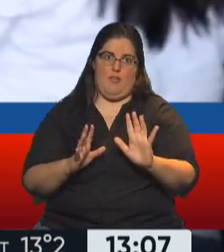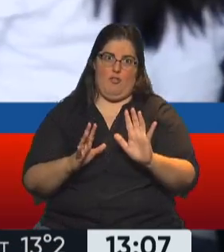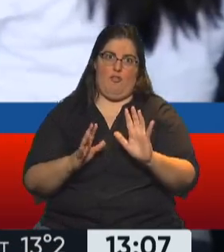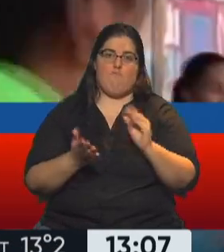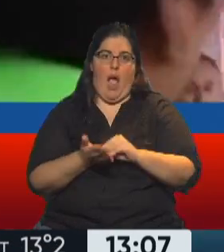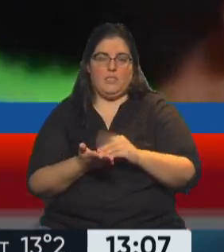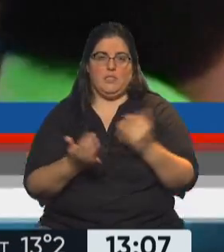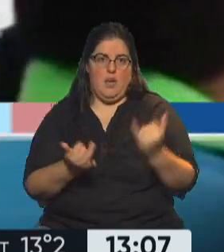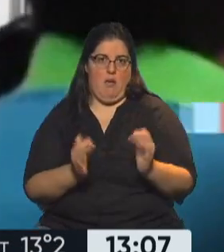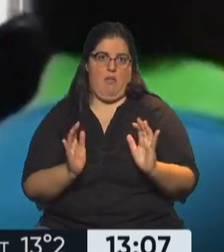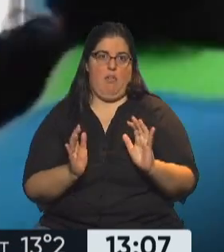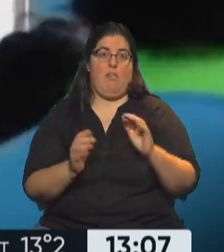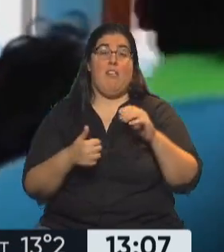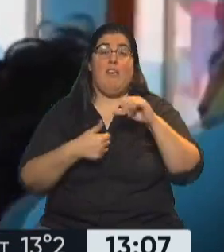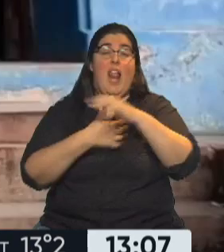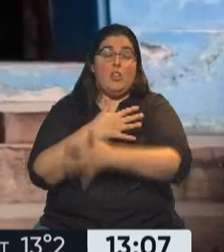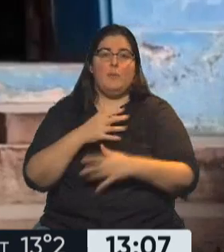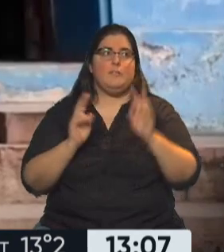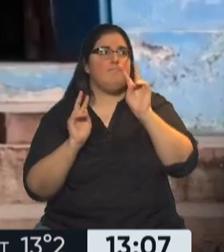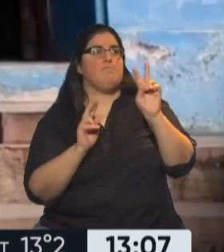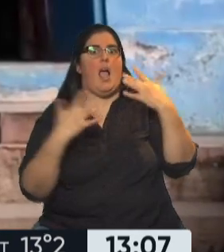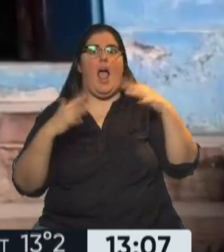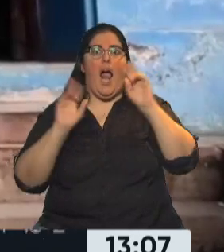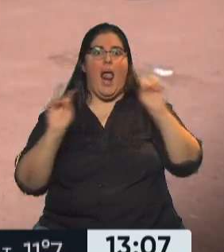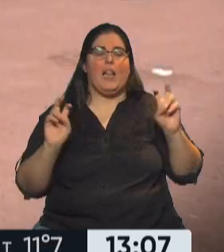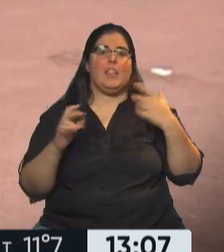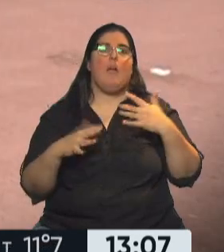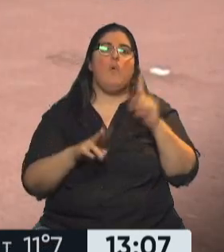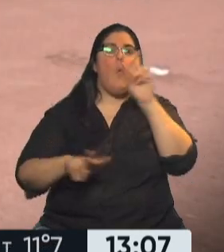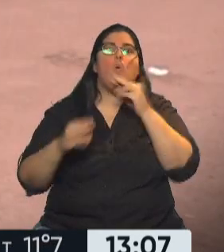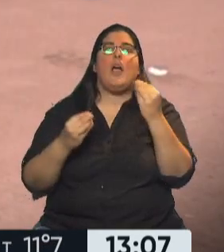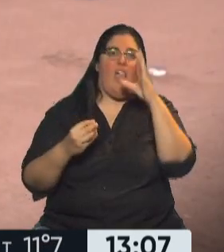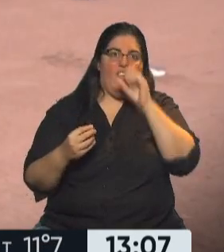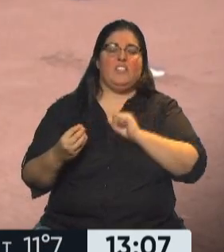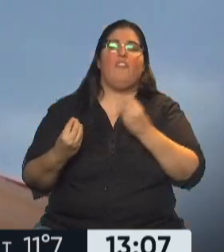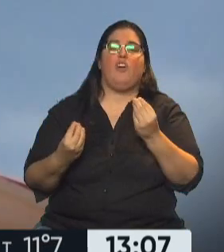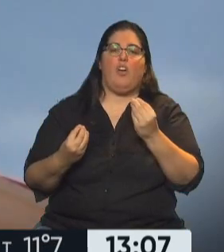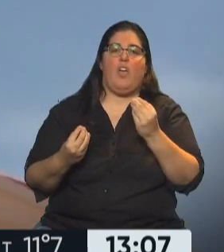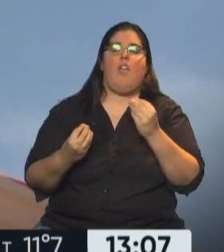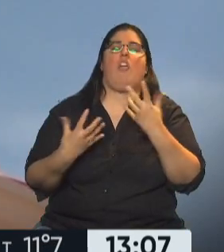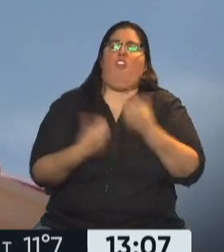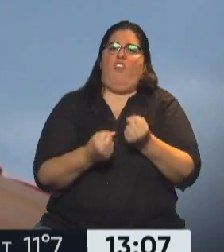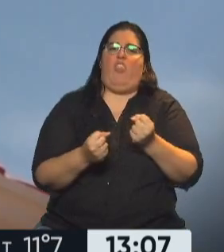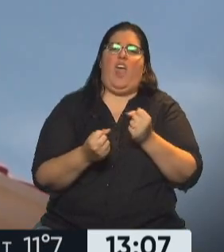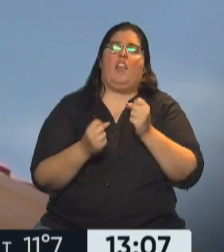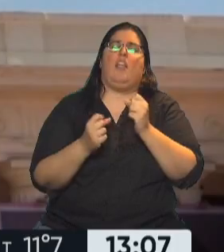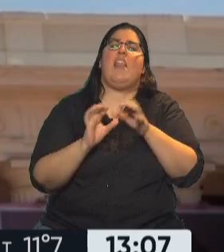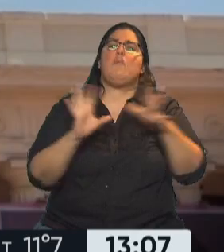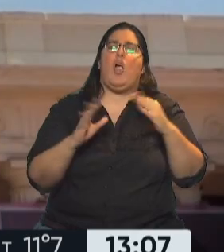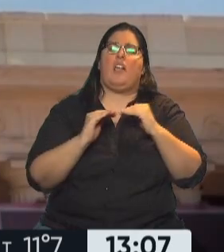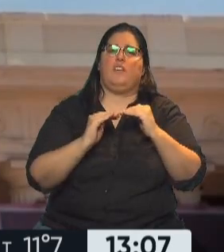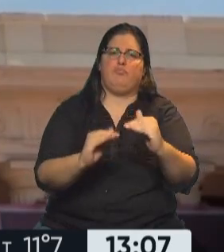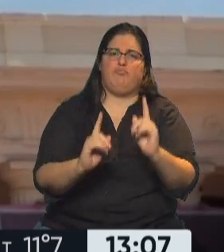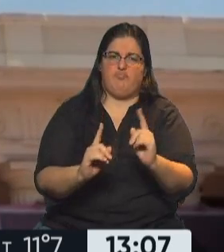región, otra vez en alerta y con el desafío de defender la estabilidad democrática.